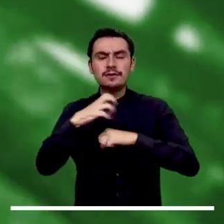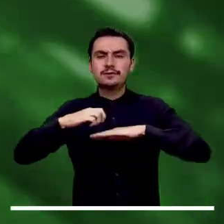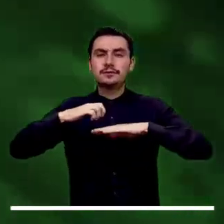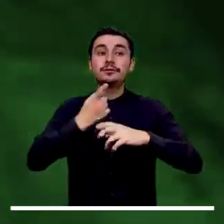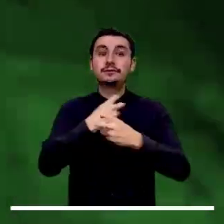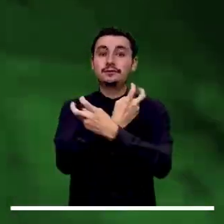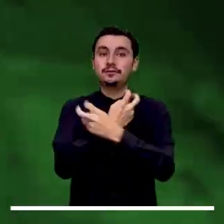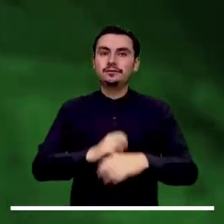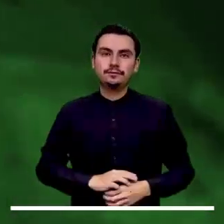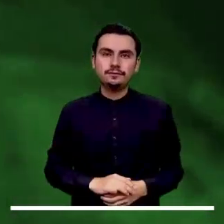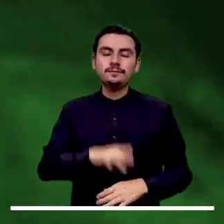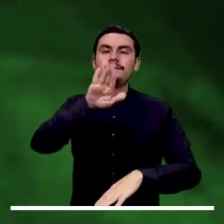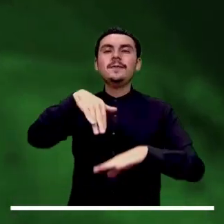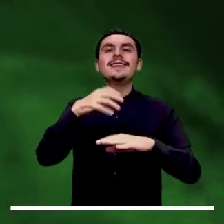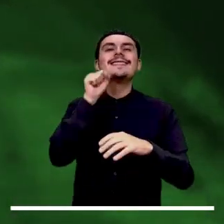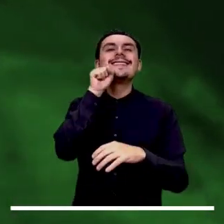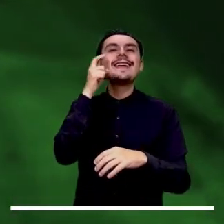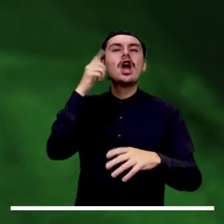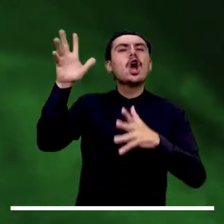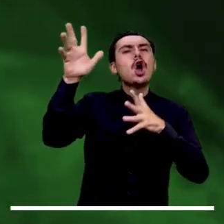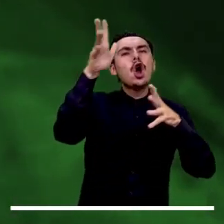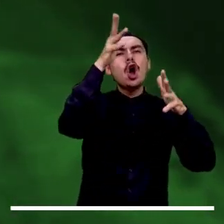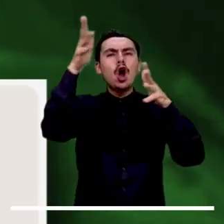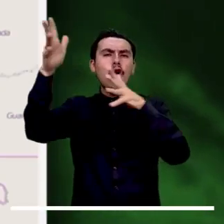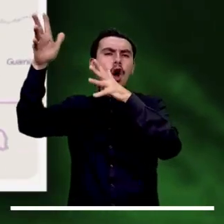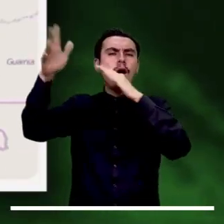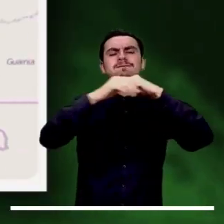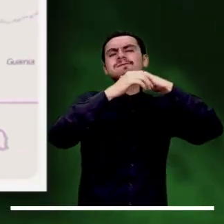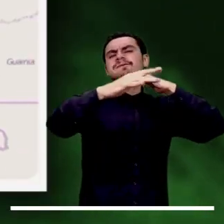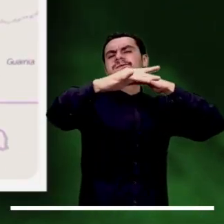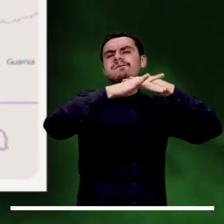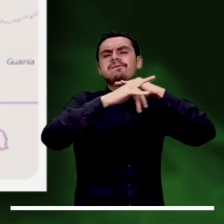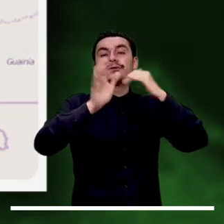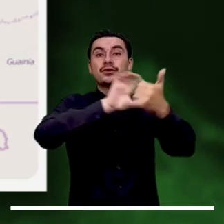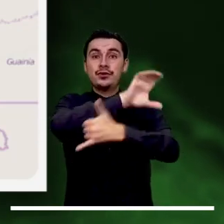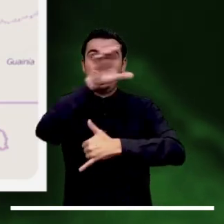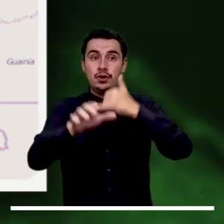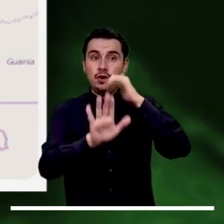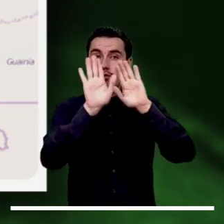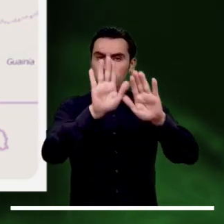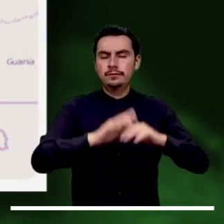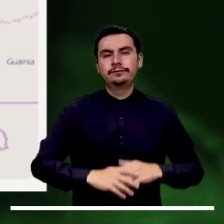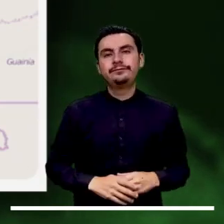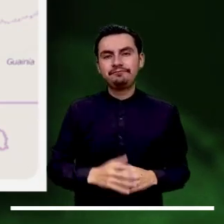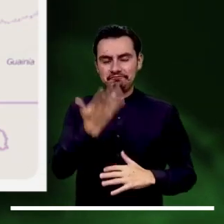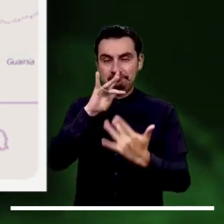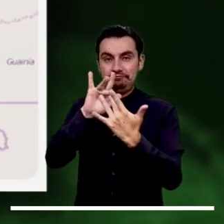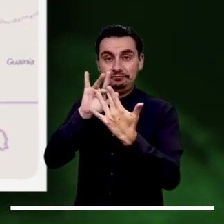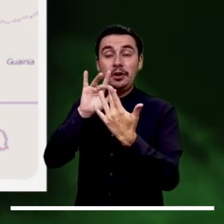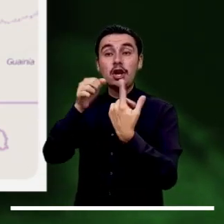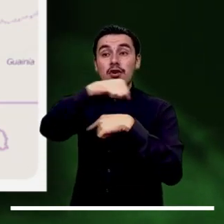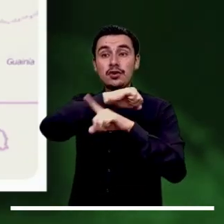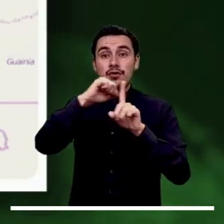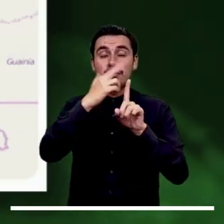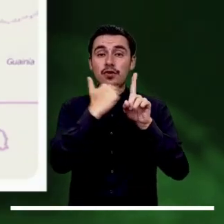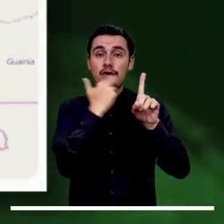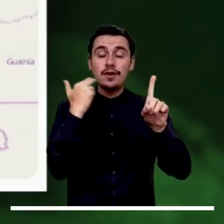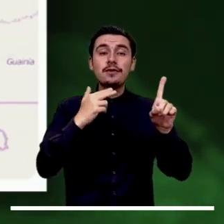Máxima alerta por posibles deslizamientos en el Pacífico Los Andes, Casanare, Meta y Putumayo.